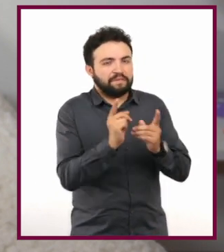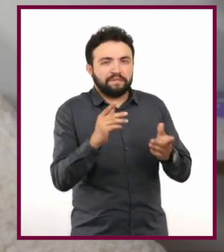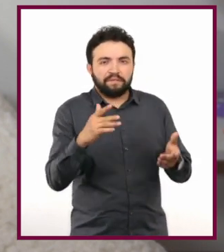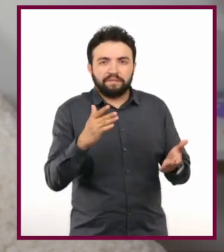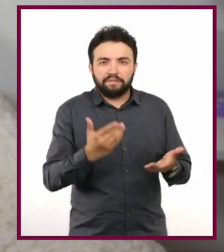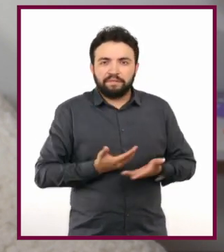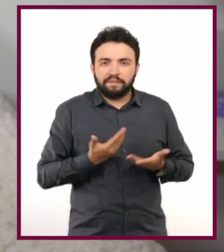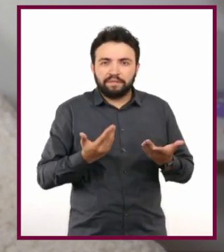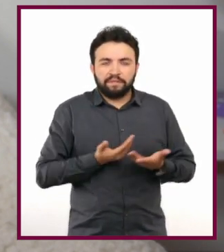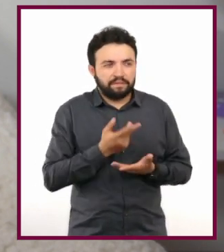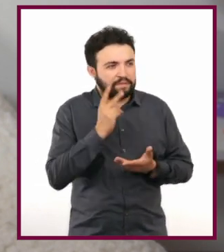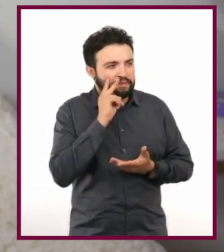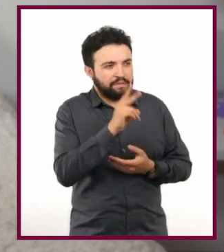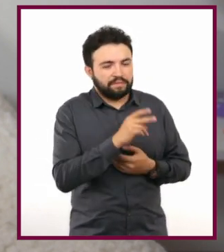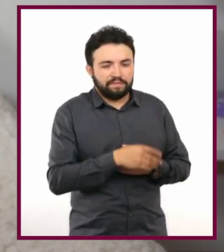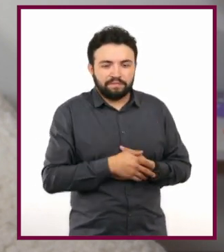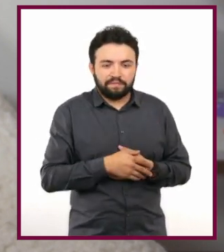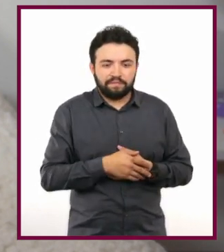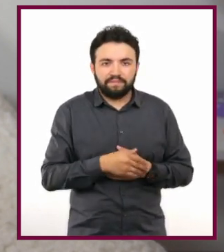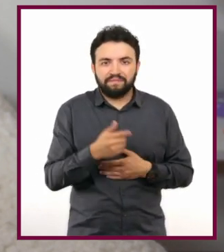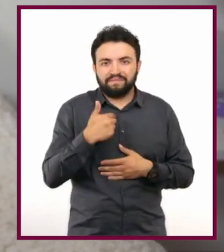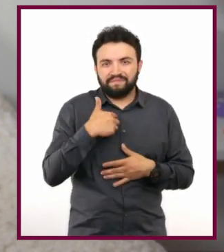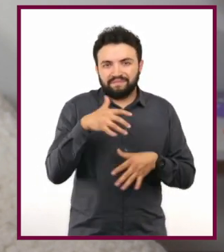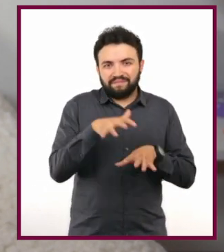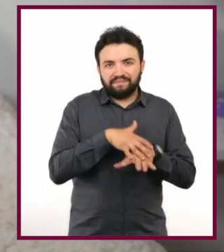si no fuera por mis piernas reumáticas.